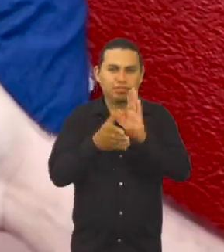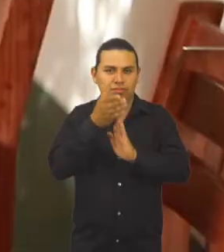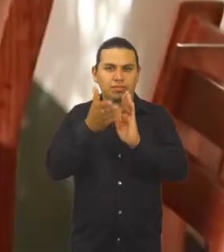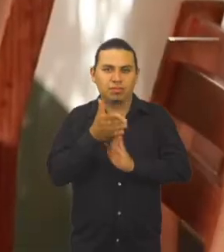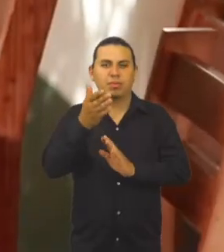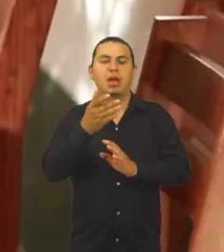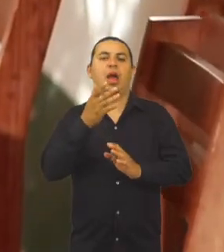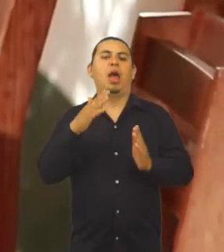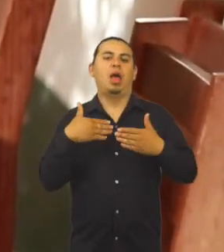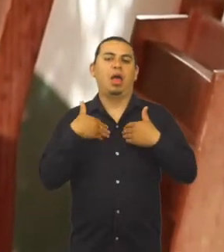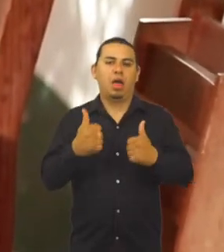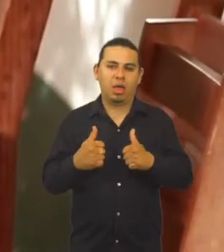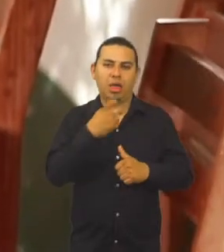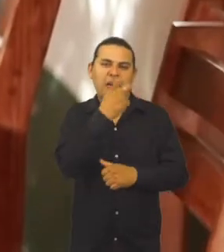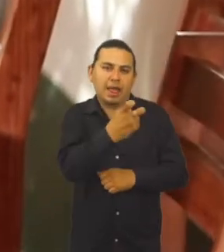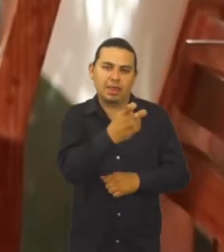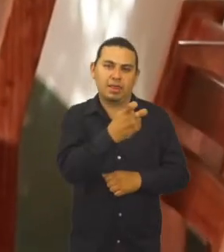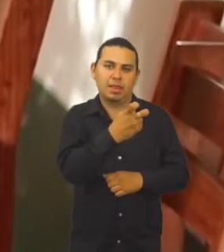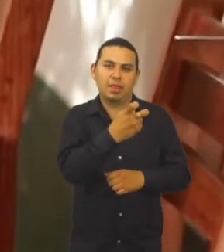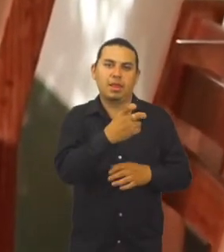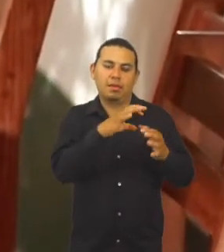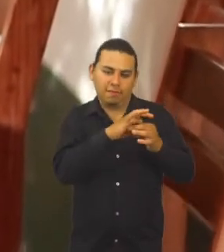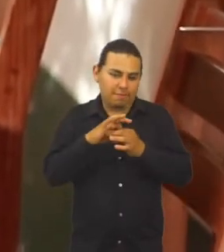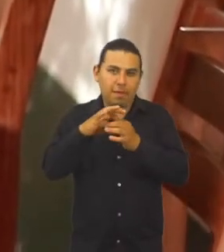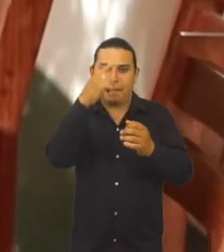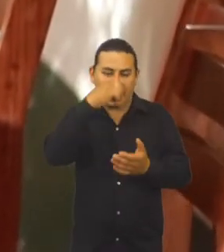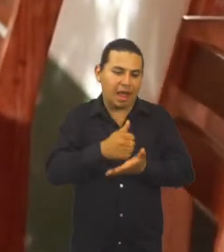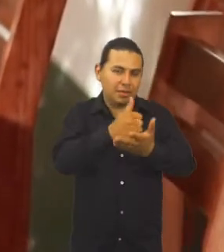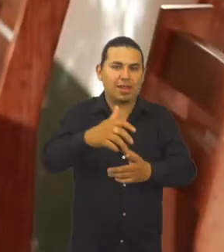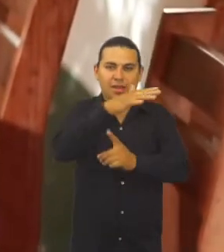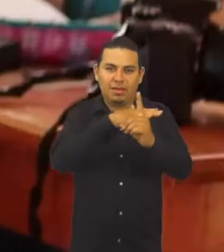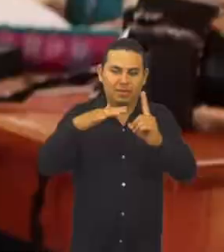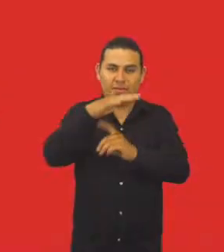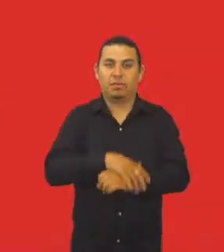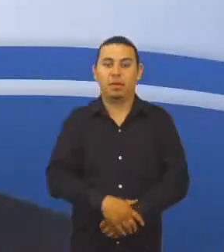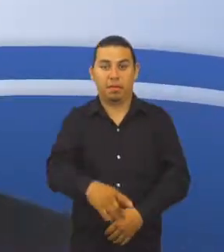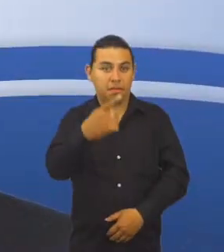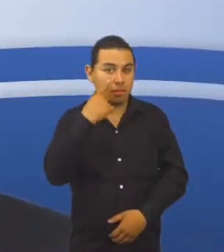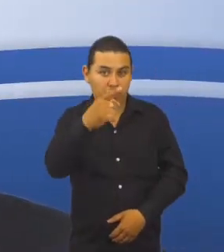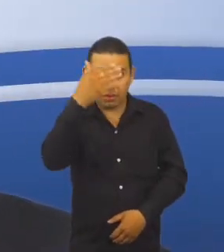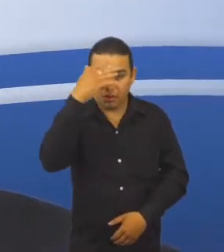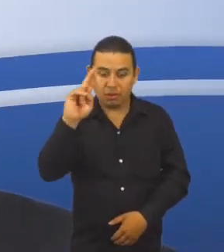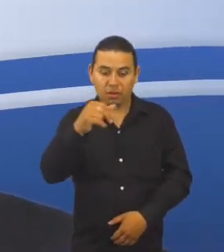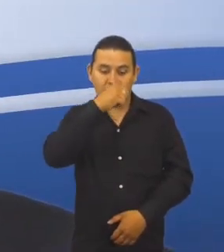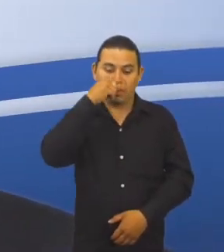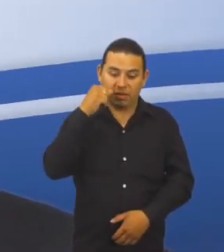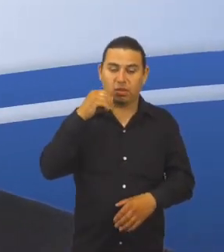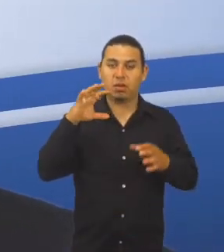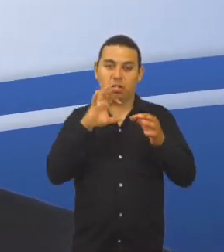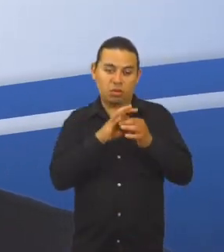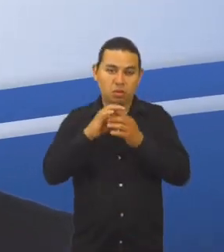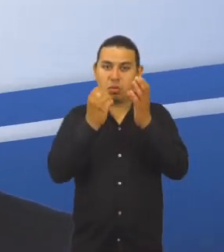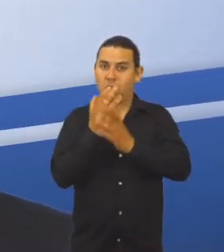ir construyendo, ¿no? Con la gente, que a final de cuentas, pues el pensamiento es para la sociedad, pues, ¿no? ¿Sabías que la UAPJO es